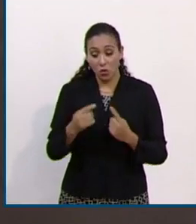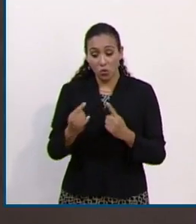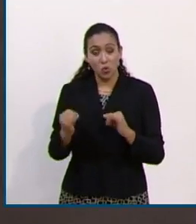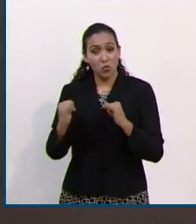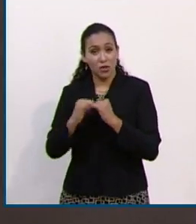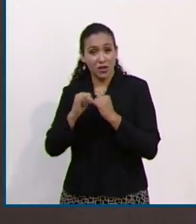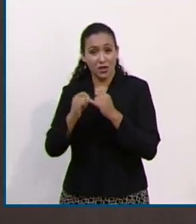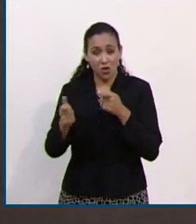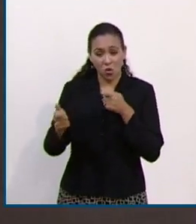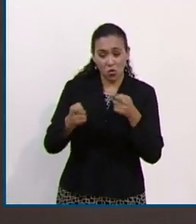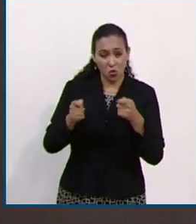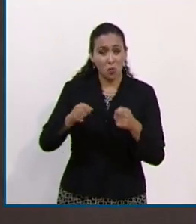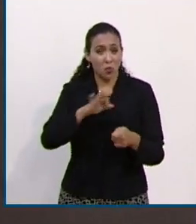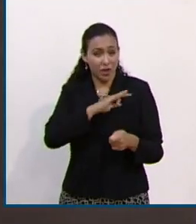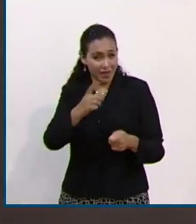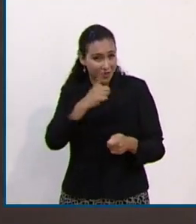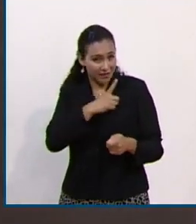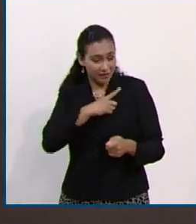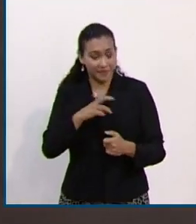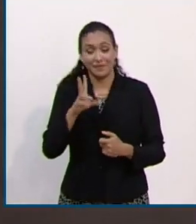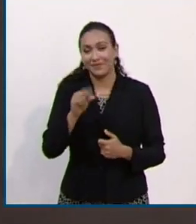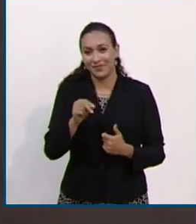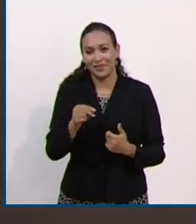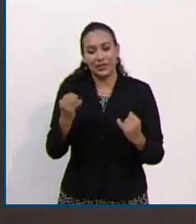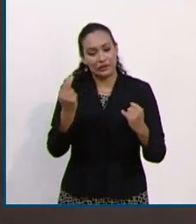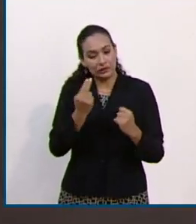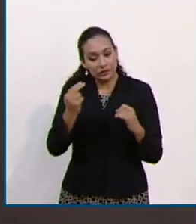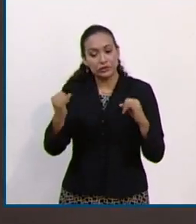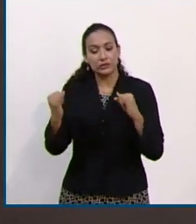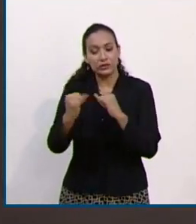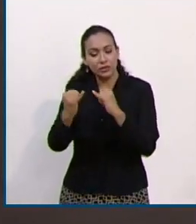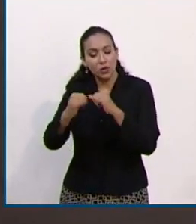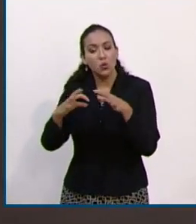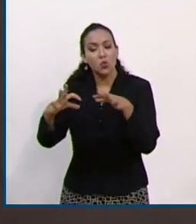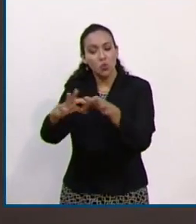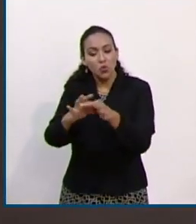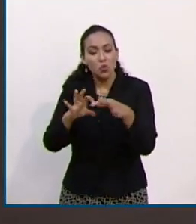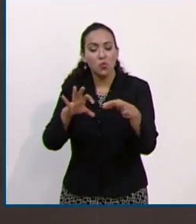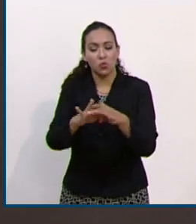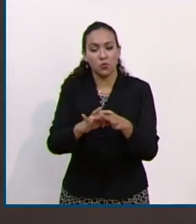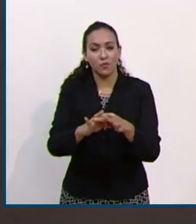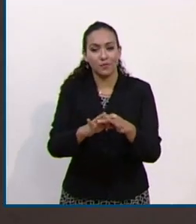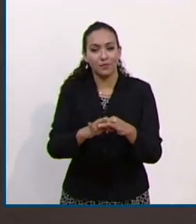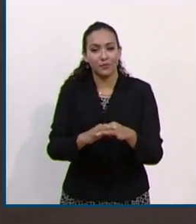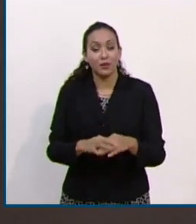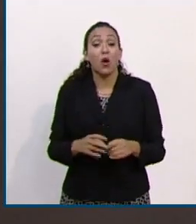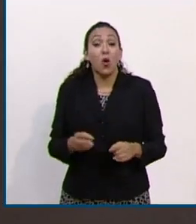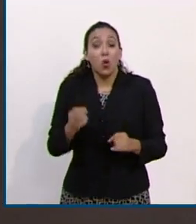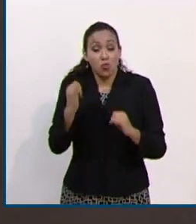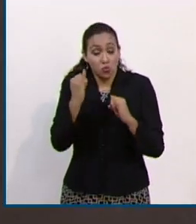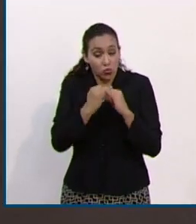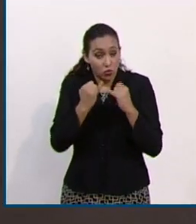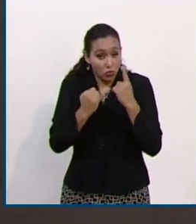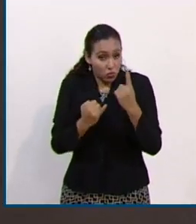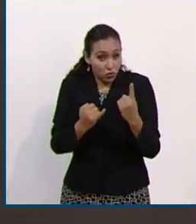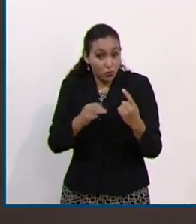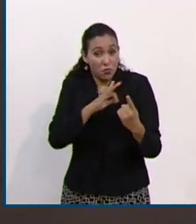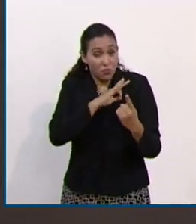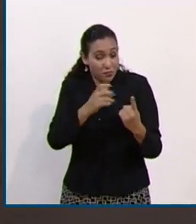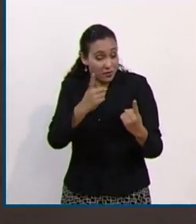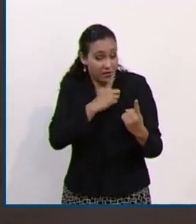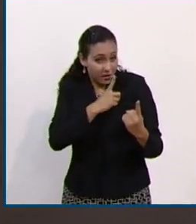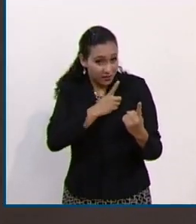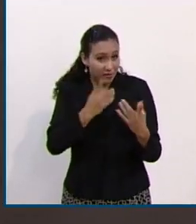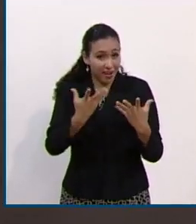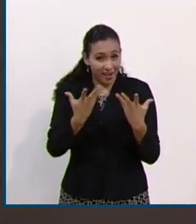las soluciones. Nadie tiene la visión única para llegar a ese objetivo que